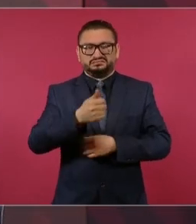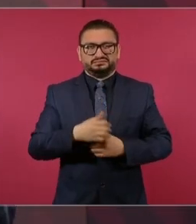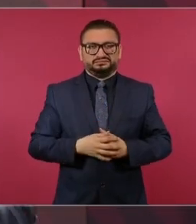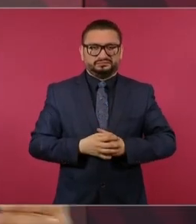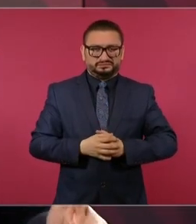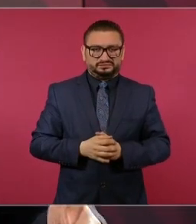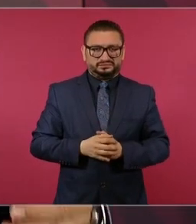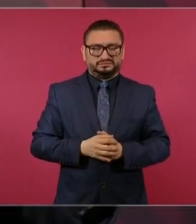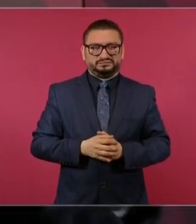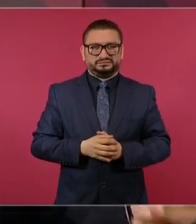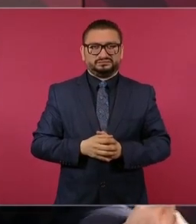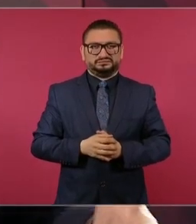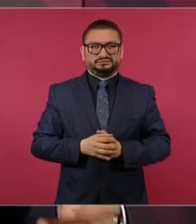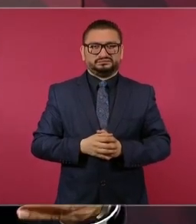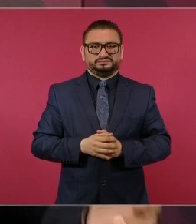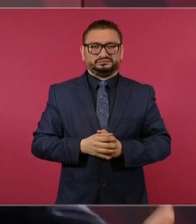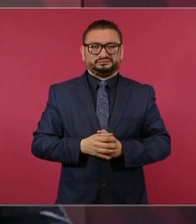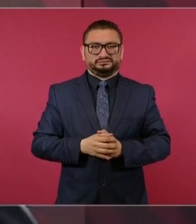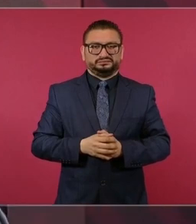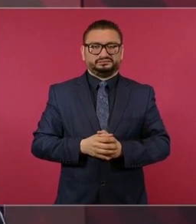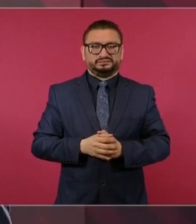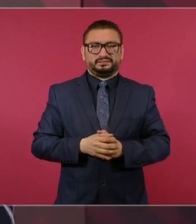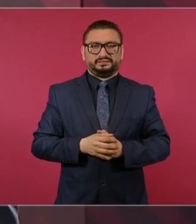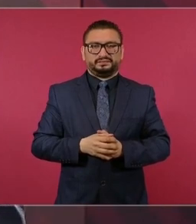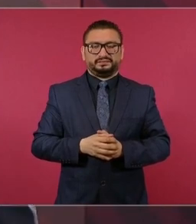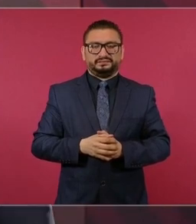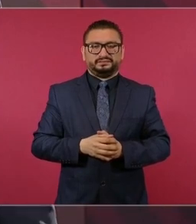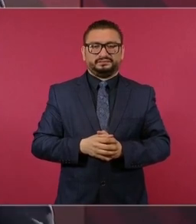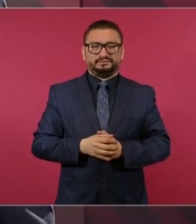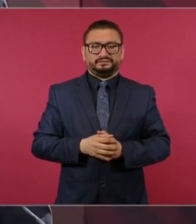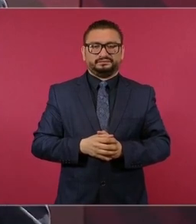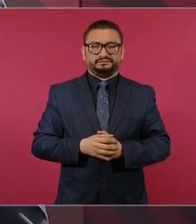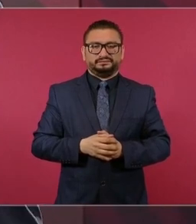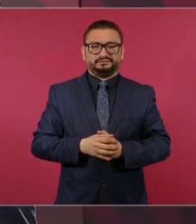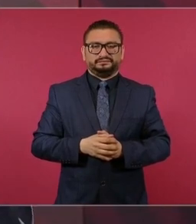y más si se trata de